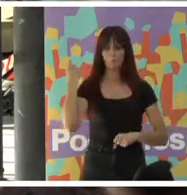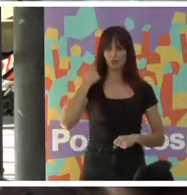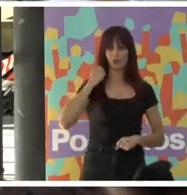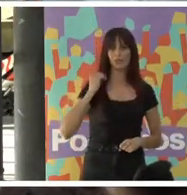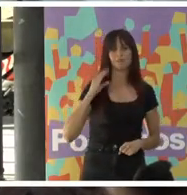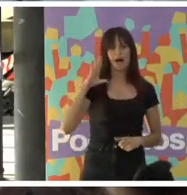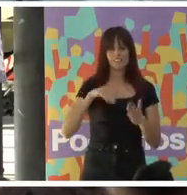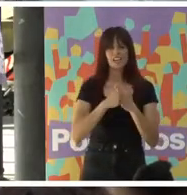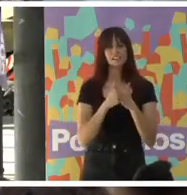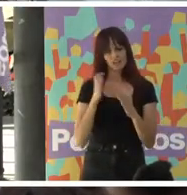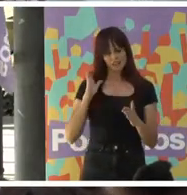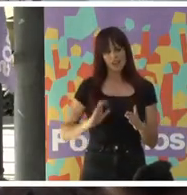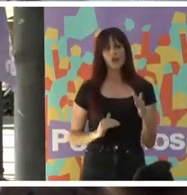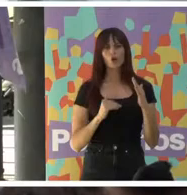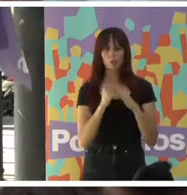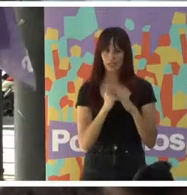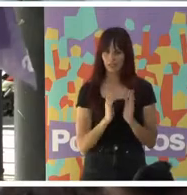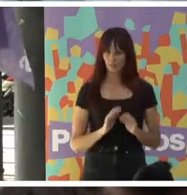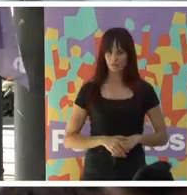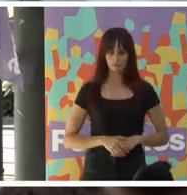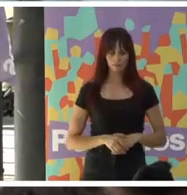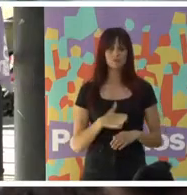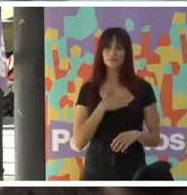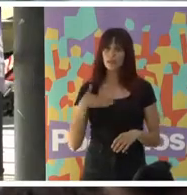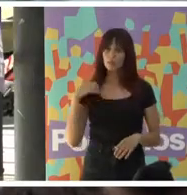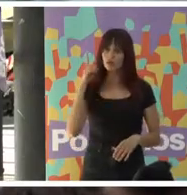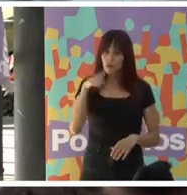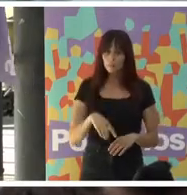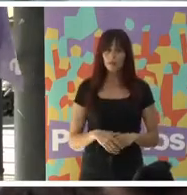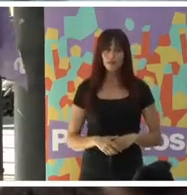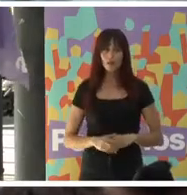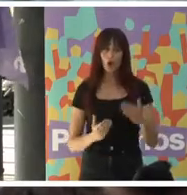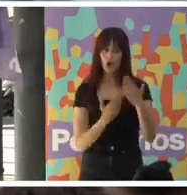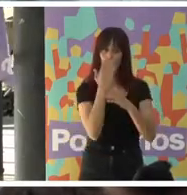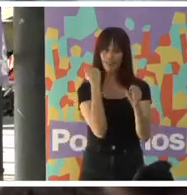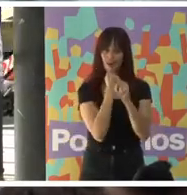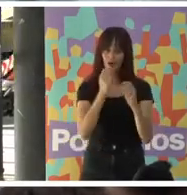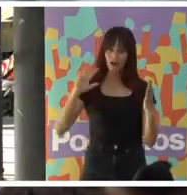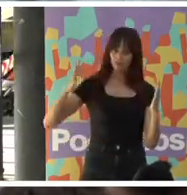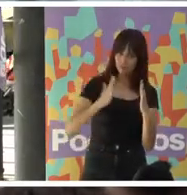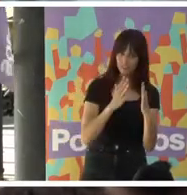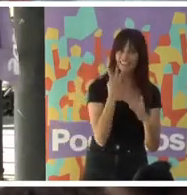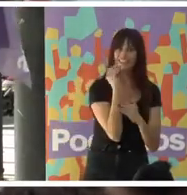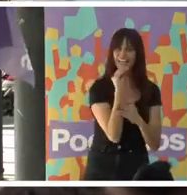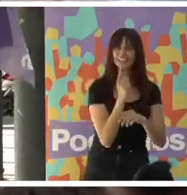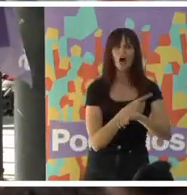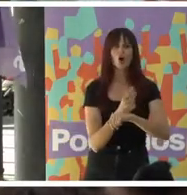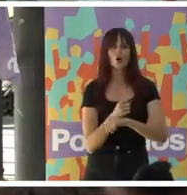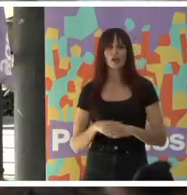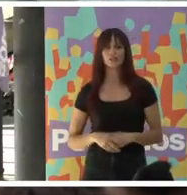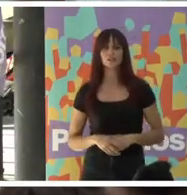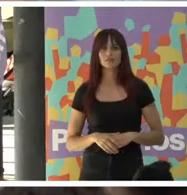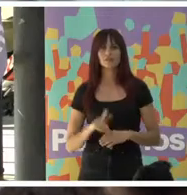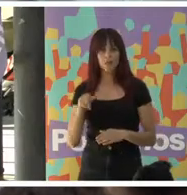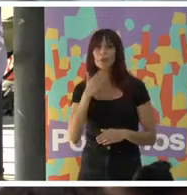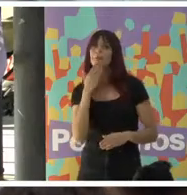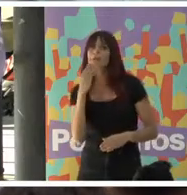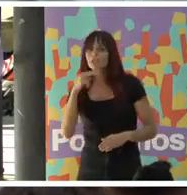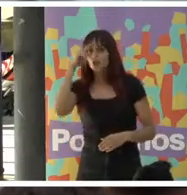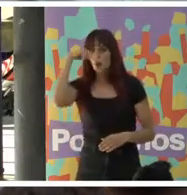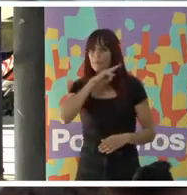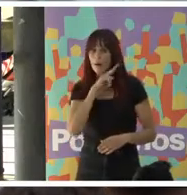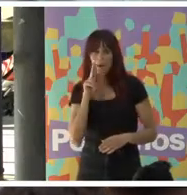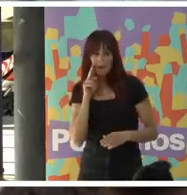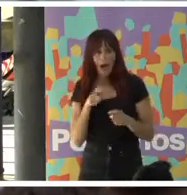pensiones hasta el salario mínimo. Queremos rebajar la jornada laboral a 30 horas. Queremos ampliar los permisos de